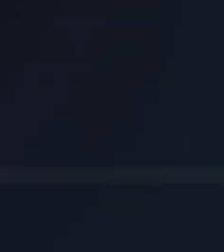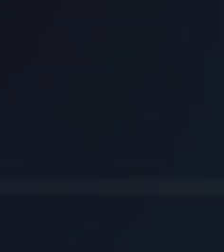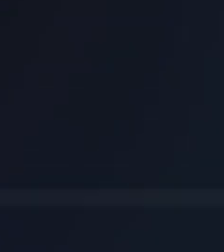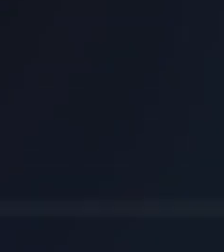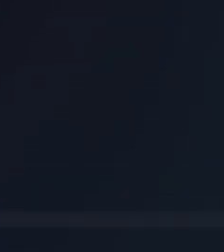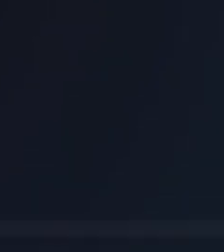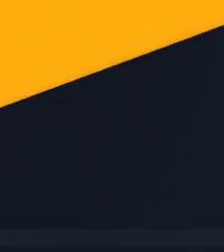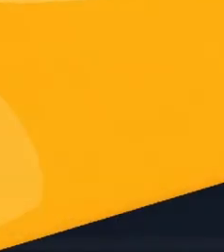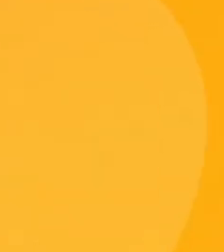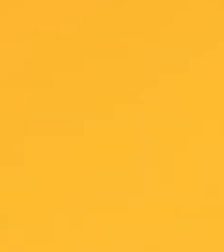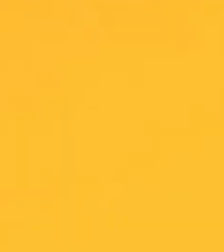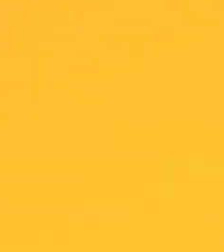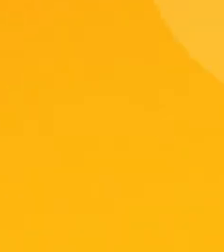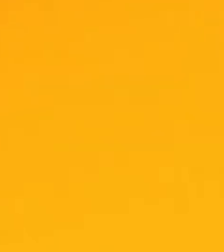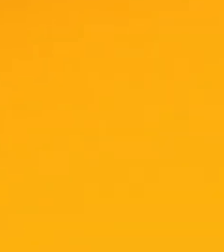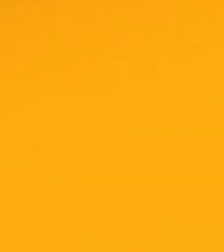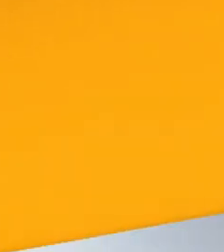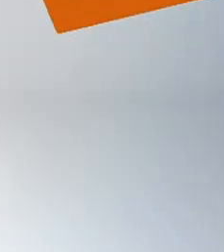y